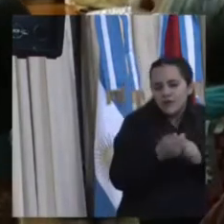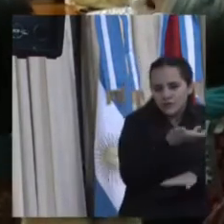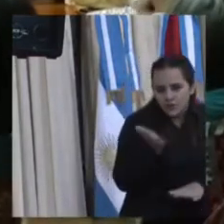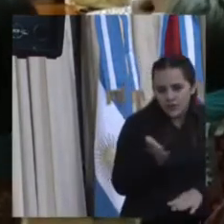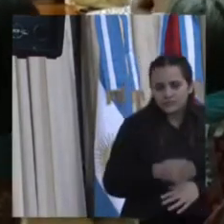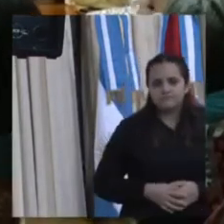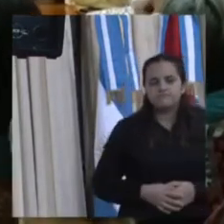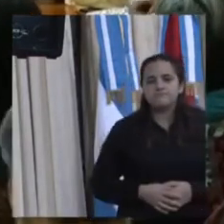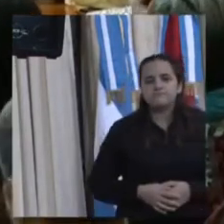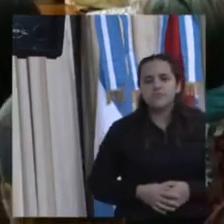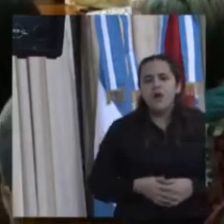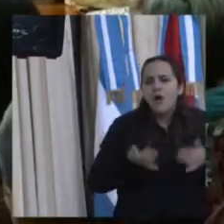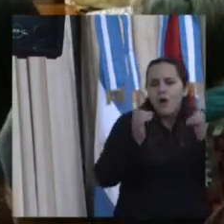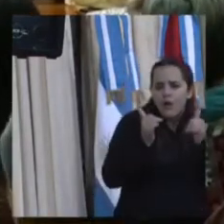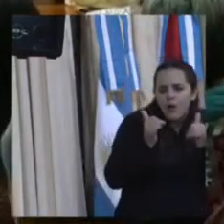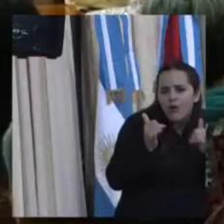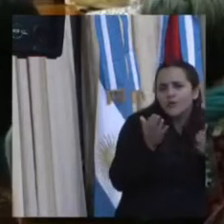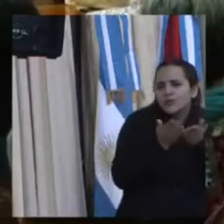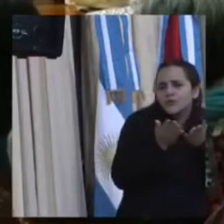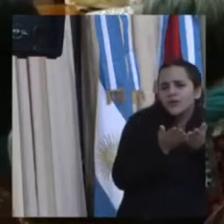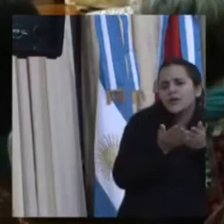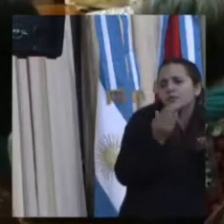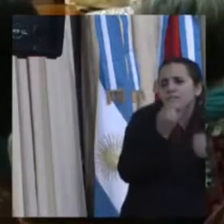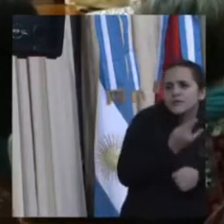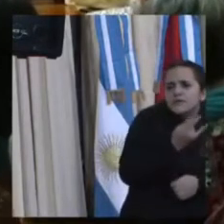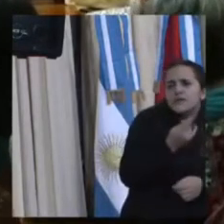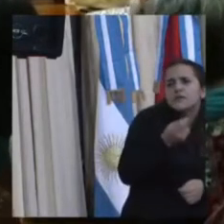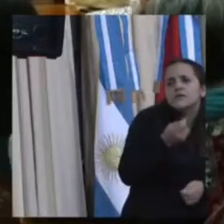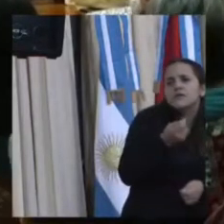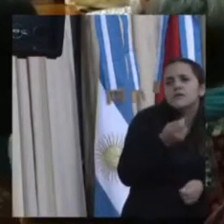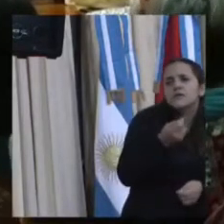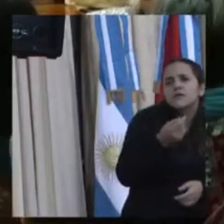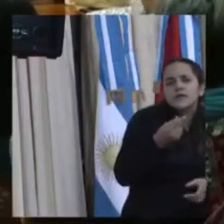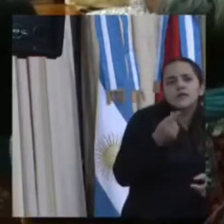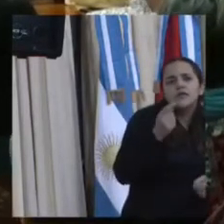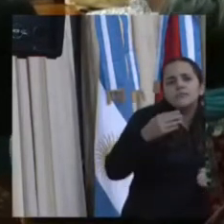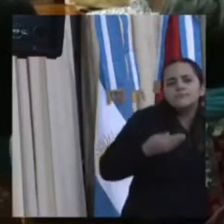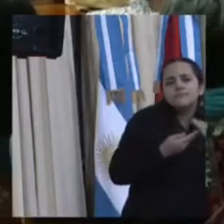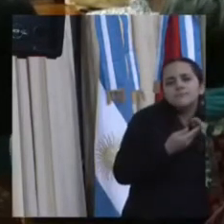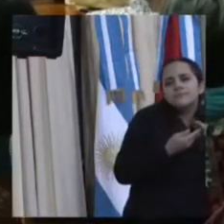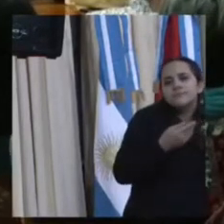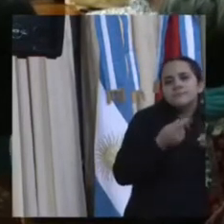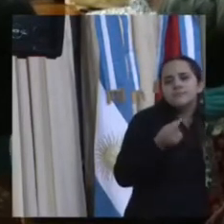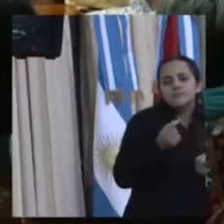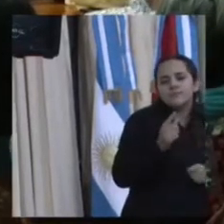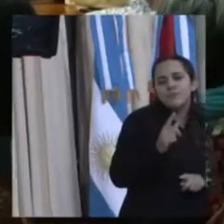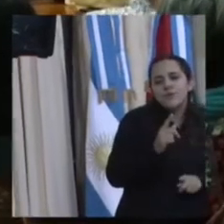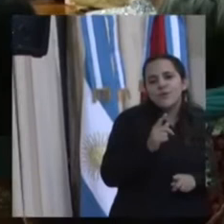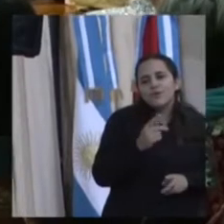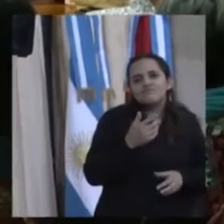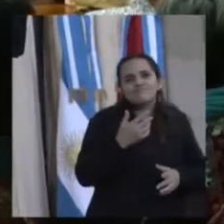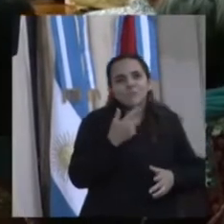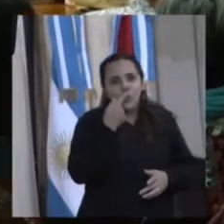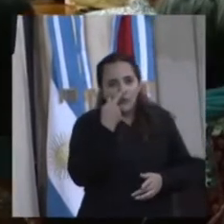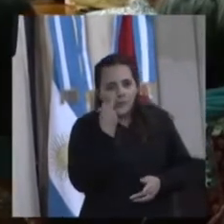social? Son los jóvenes, estudiantes, universitarios, quienes desde la cúspide, no curiosamente, la